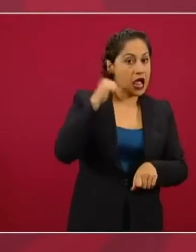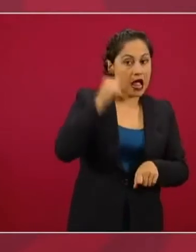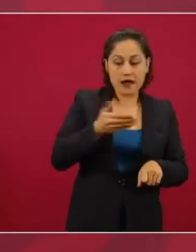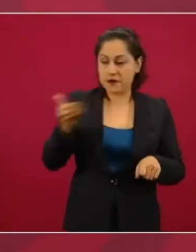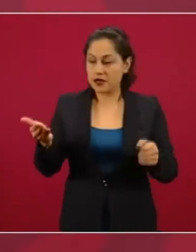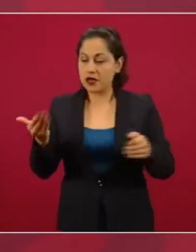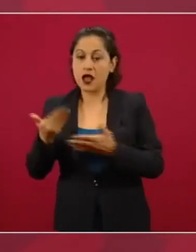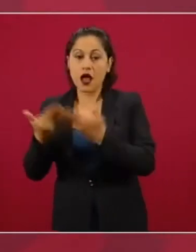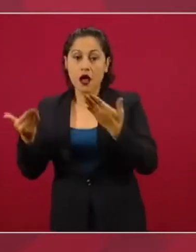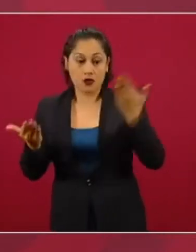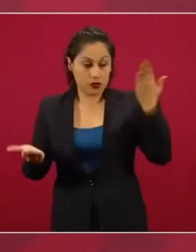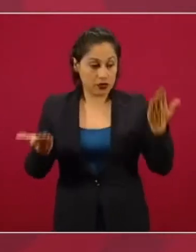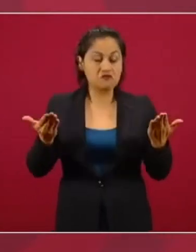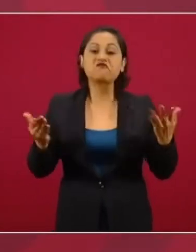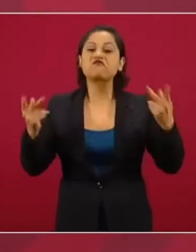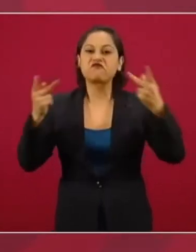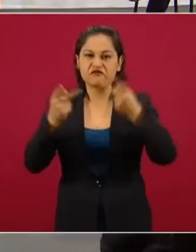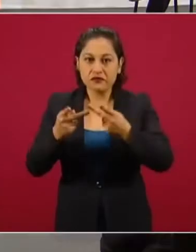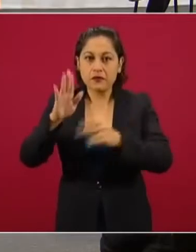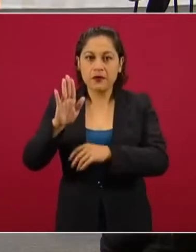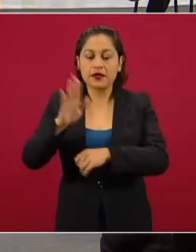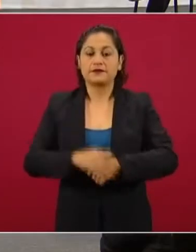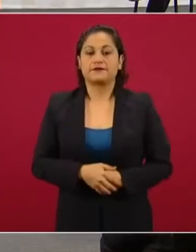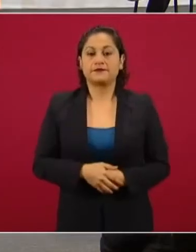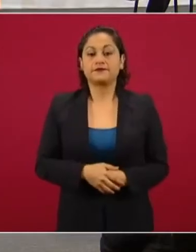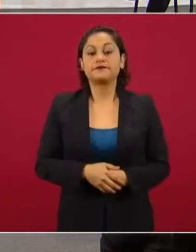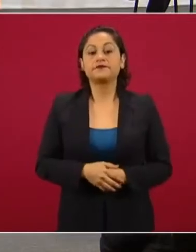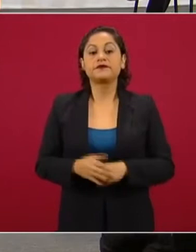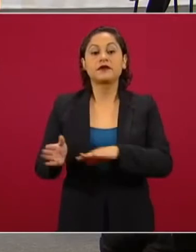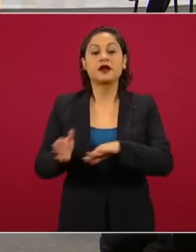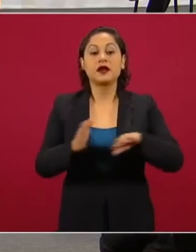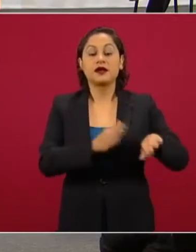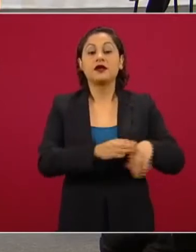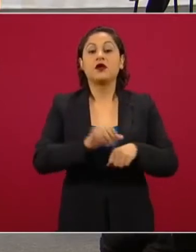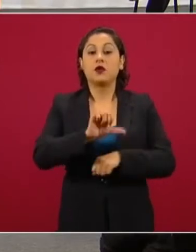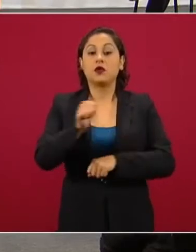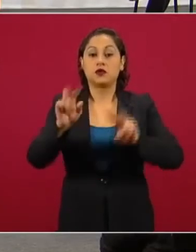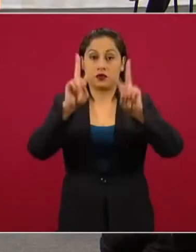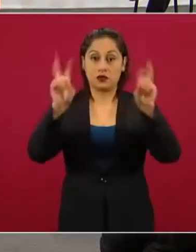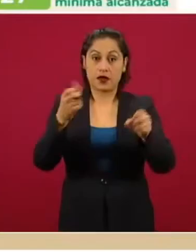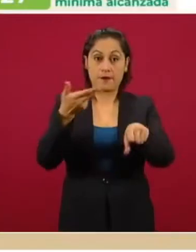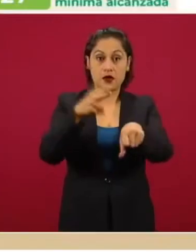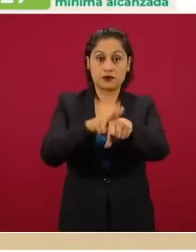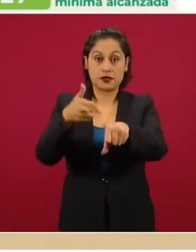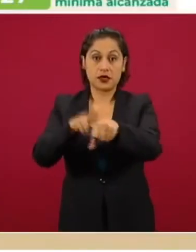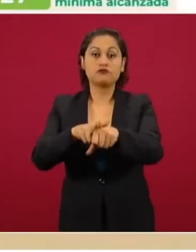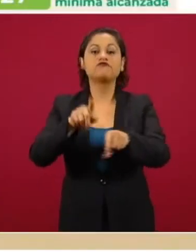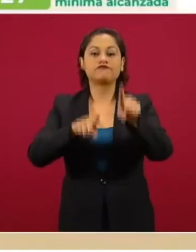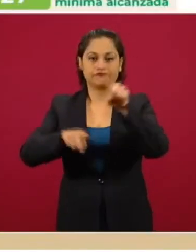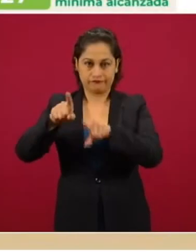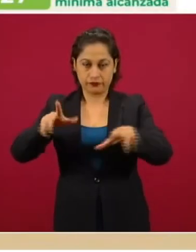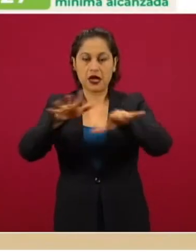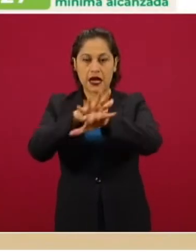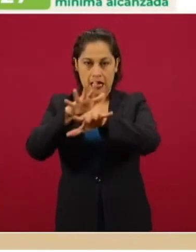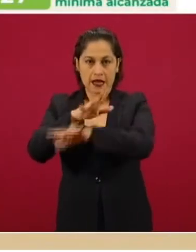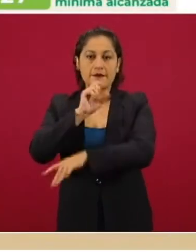2. Finalmente, en la parte hospitalaria tenemos también un cambio en la tendencia, en lo que va